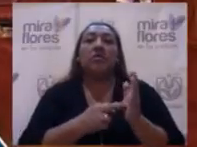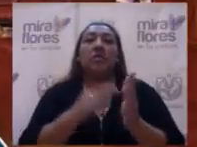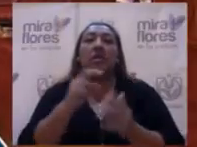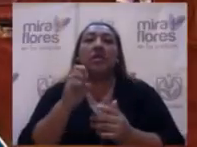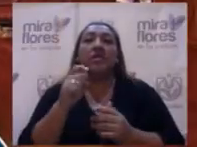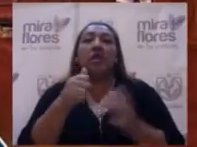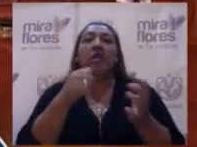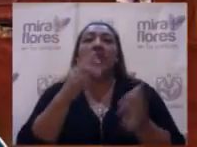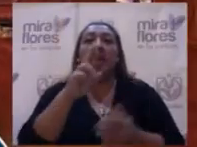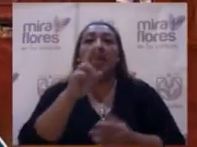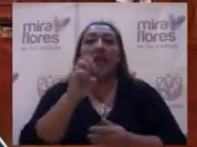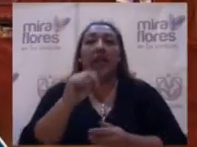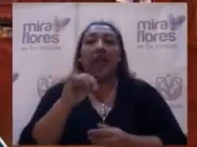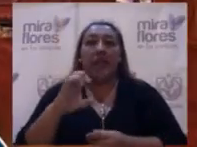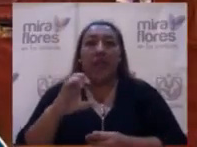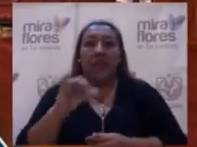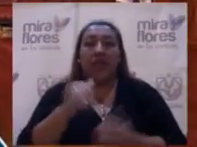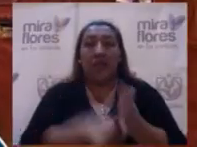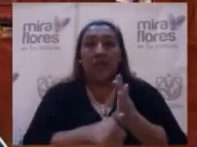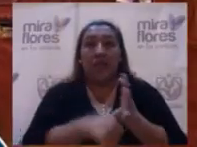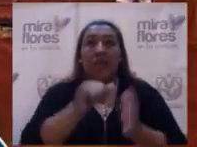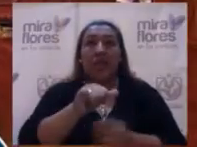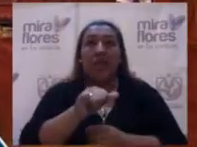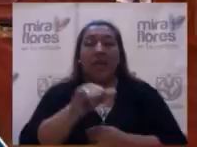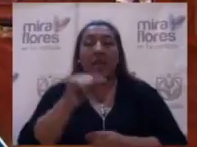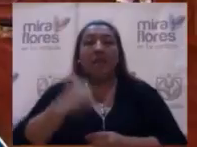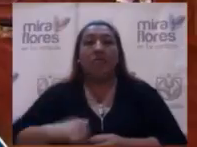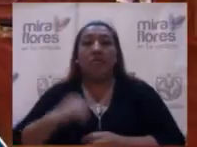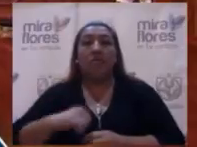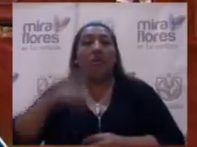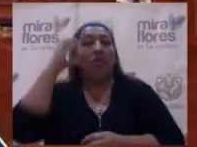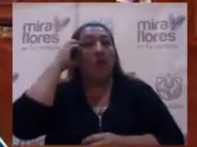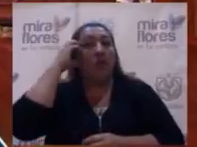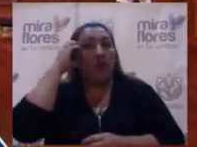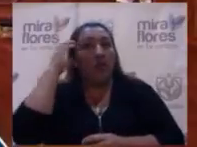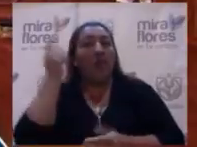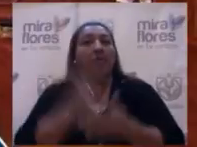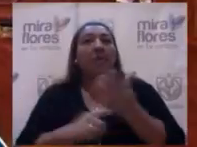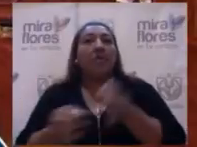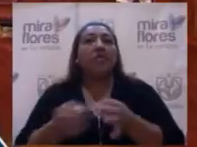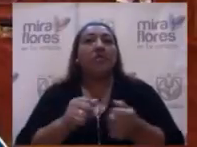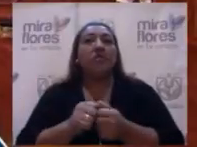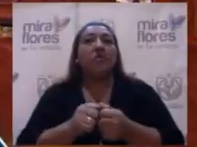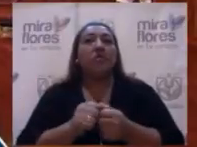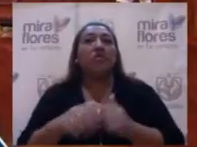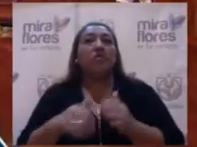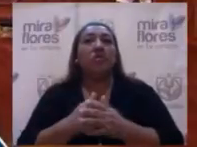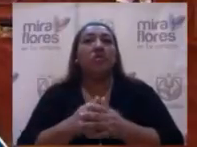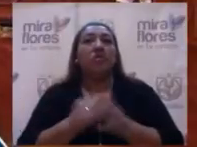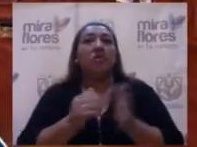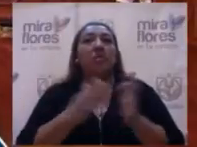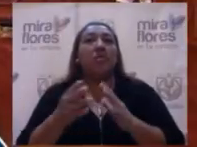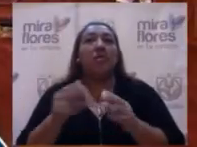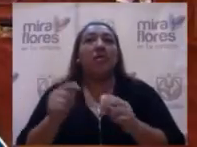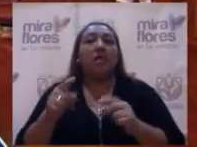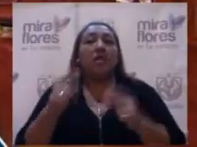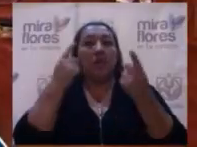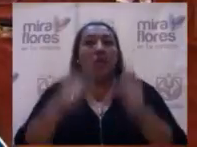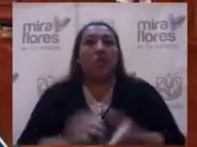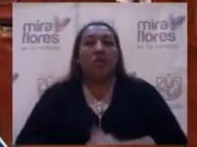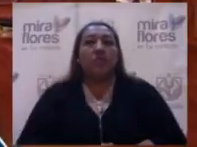Estado Civil y la Municipalidad de Miraflores, de conformidad con las consideraciones expuestas y que como anexo forma parte del presente